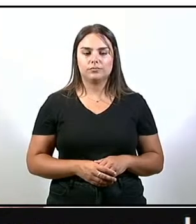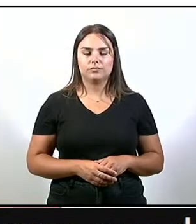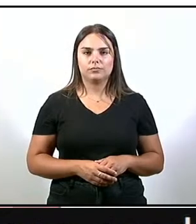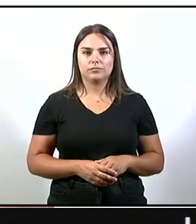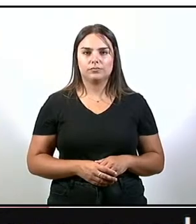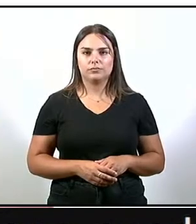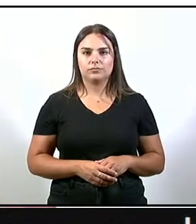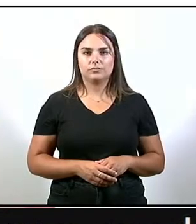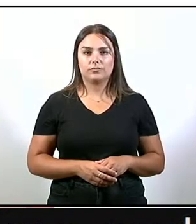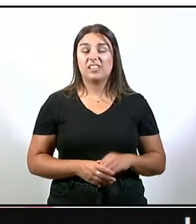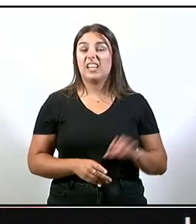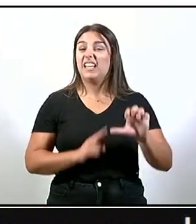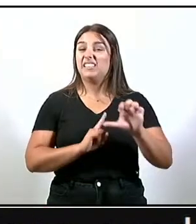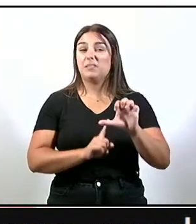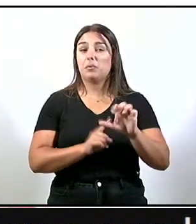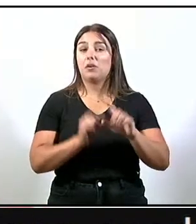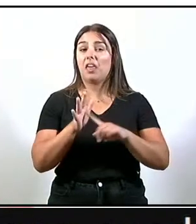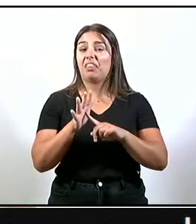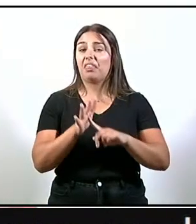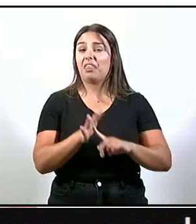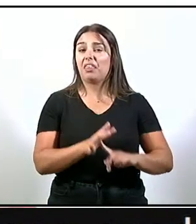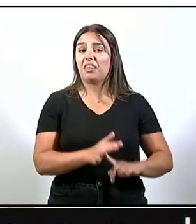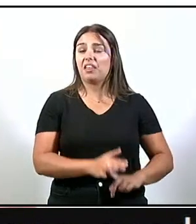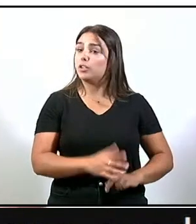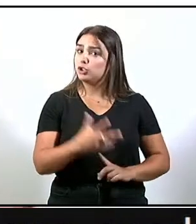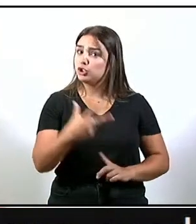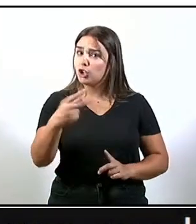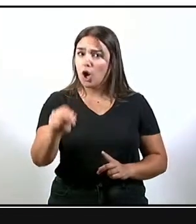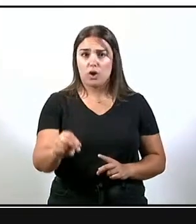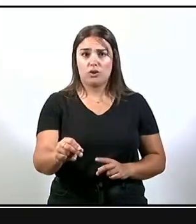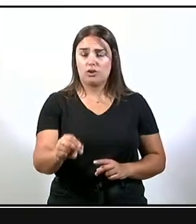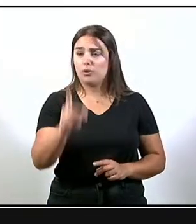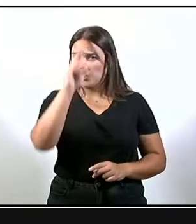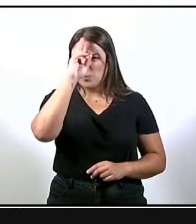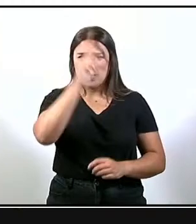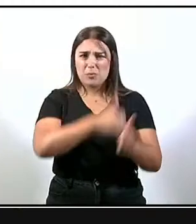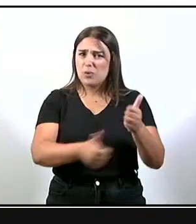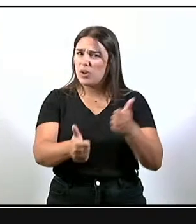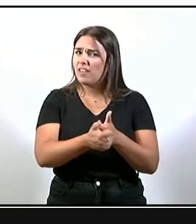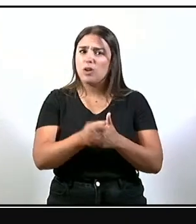No dejen Extremadura para el final de sus preocupaciones.